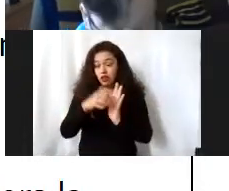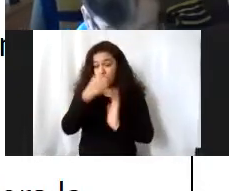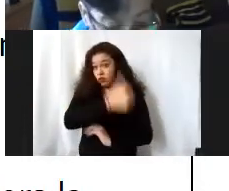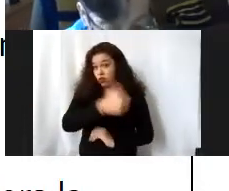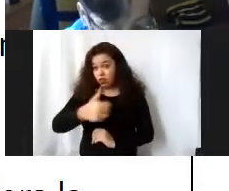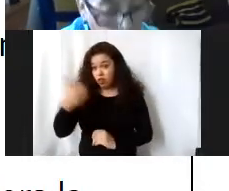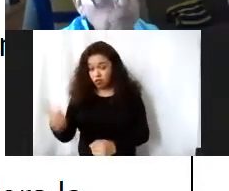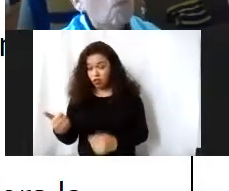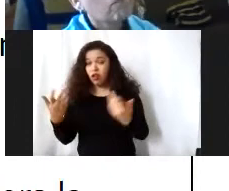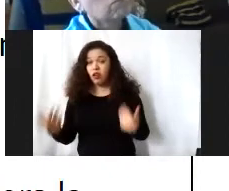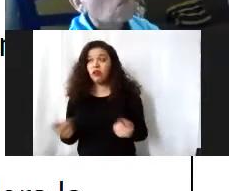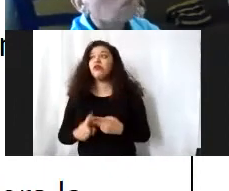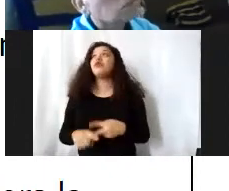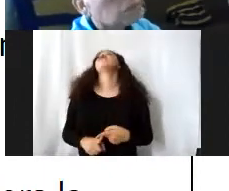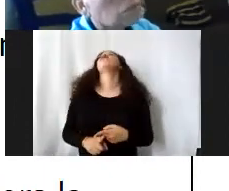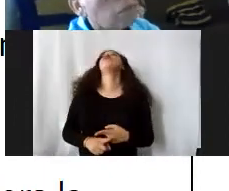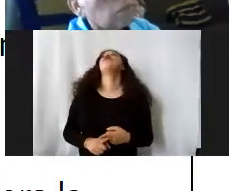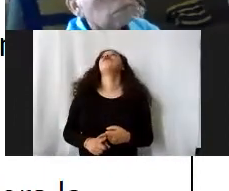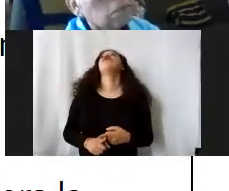vemos que cuenta con